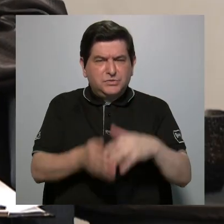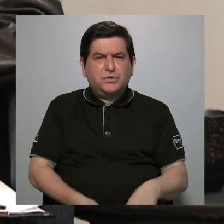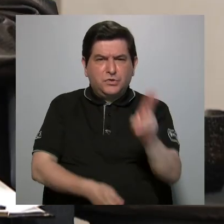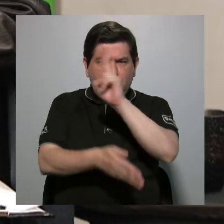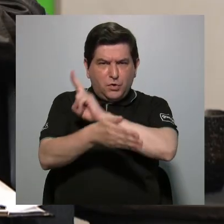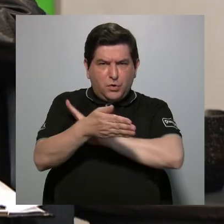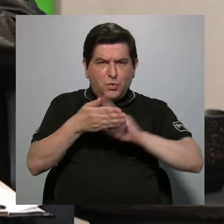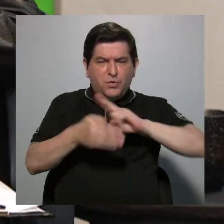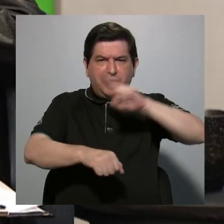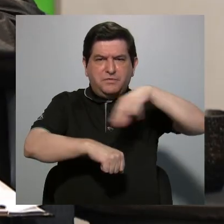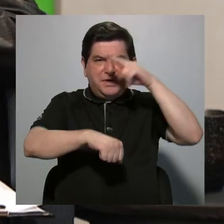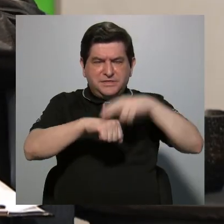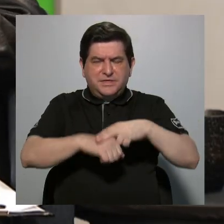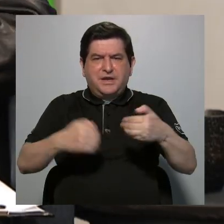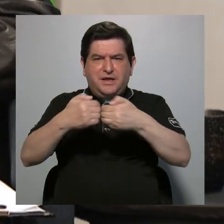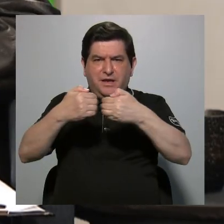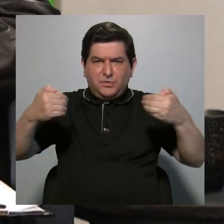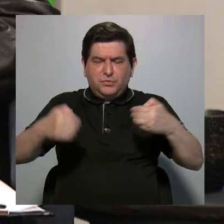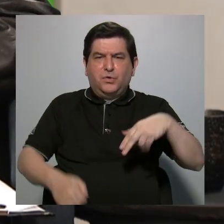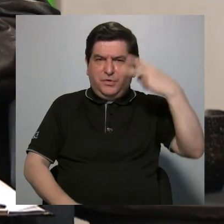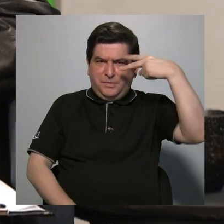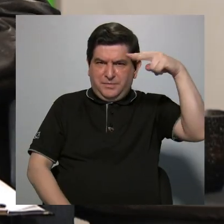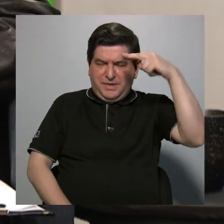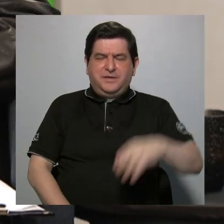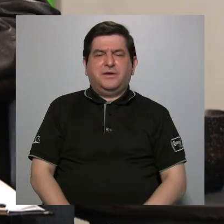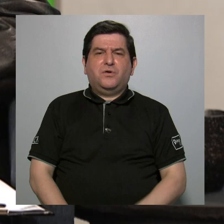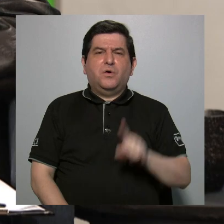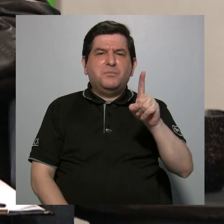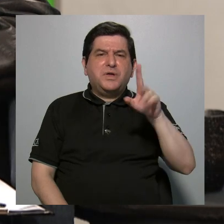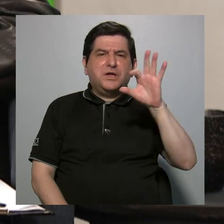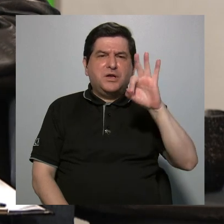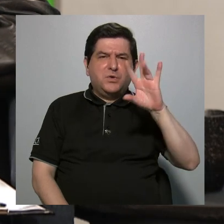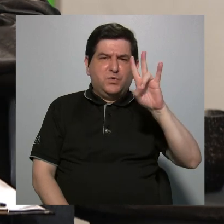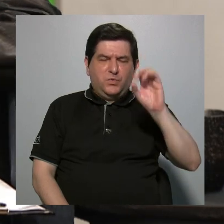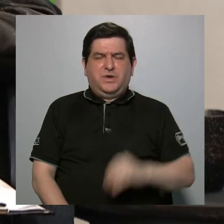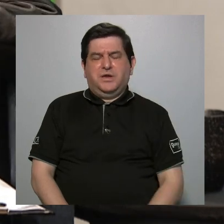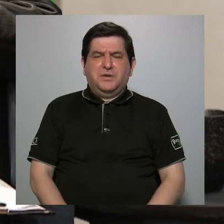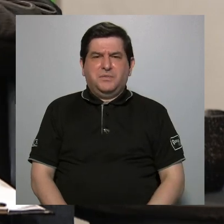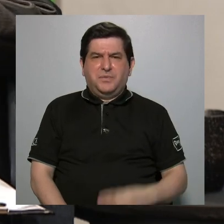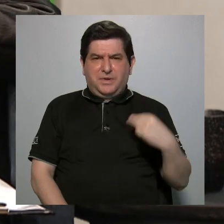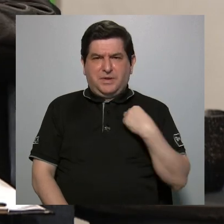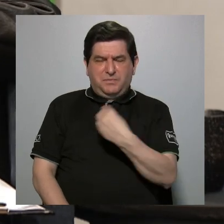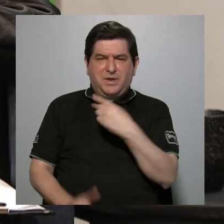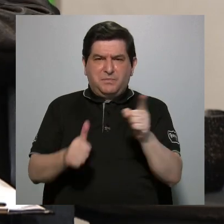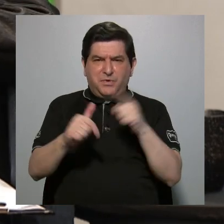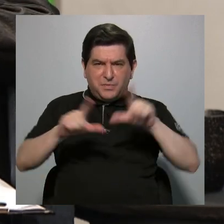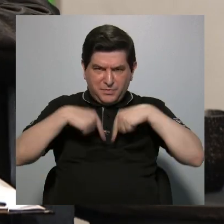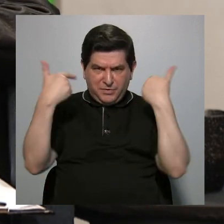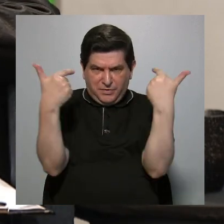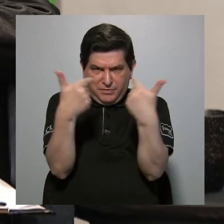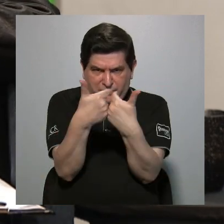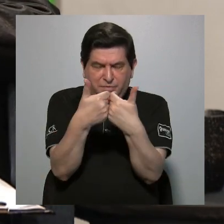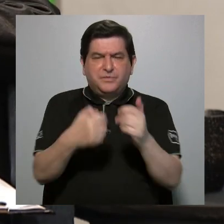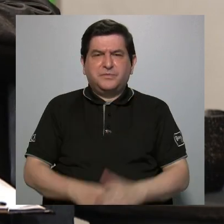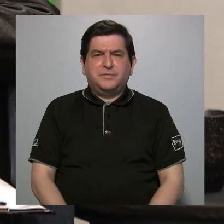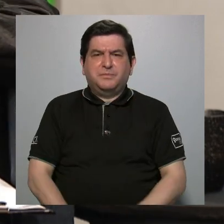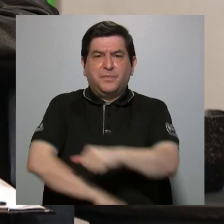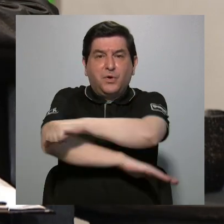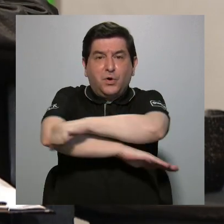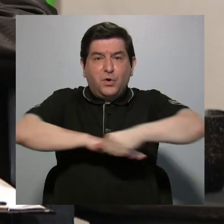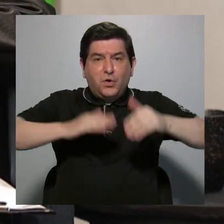la Universidad Nacional Autónoma de México en 1970 e integra ese primer grupo